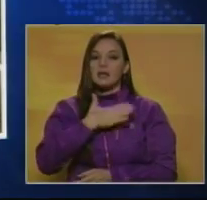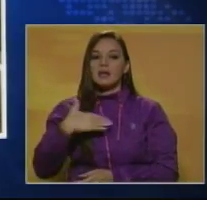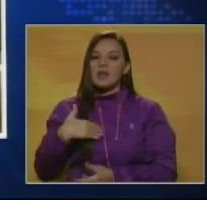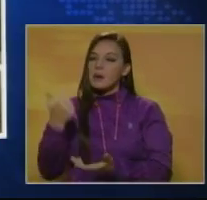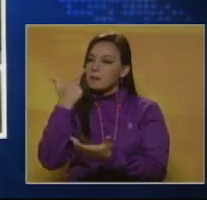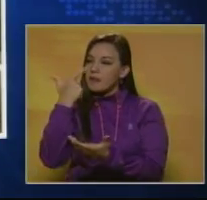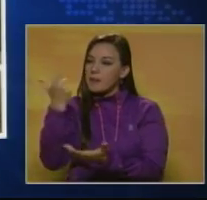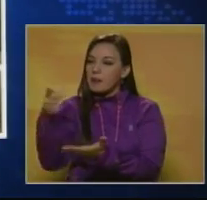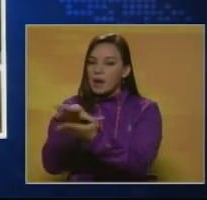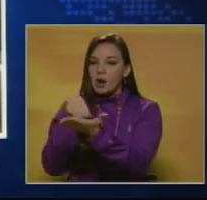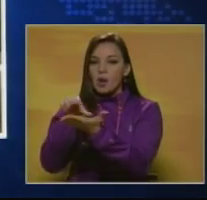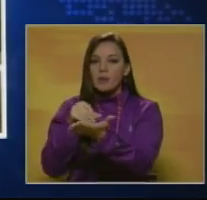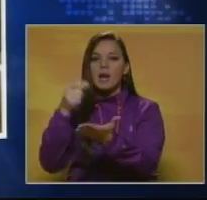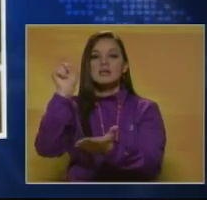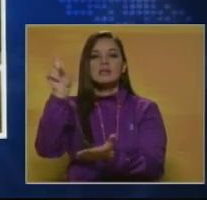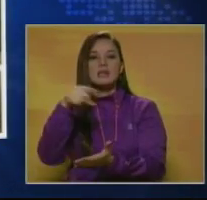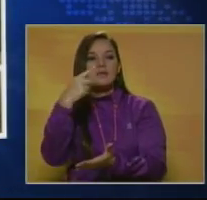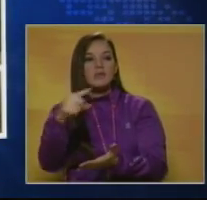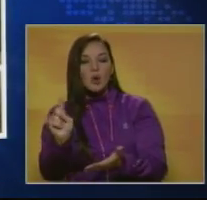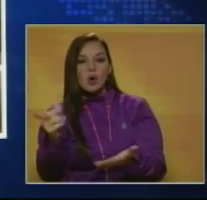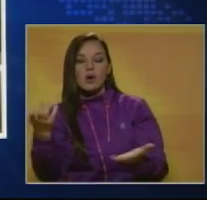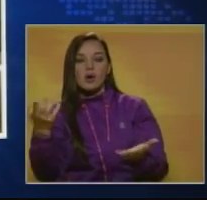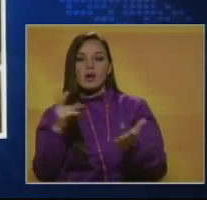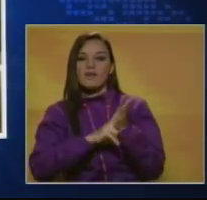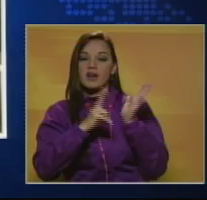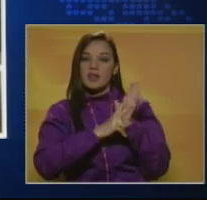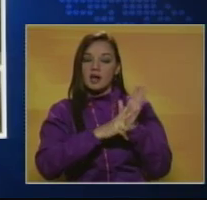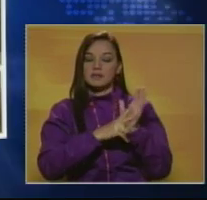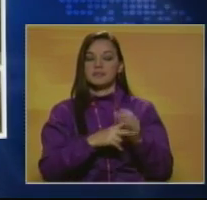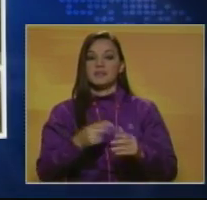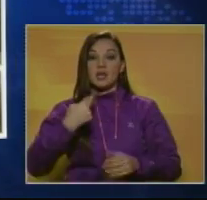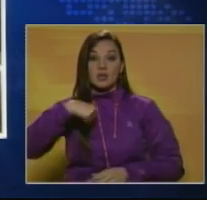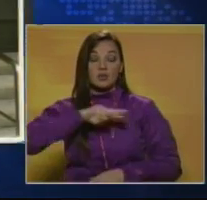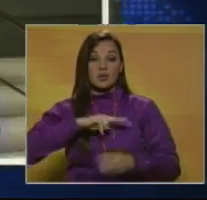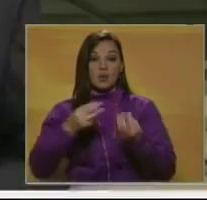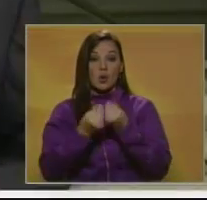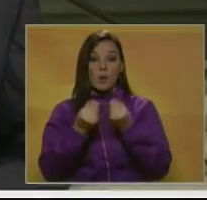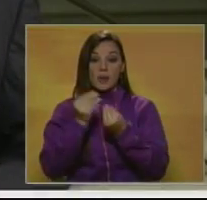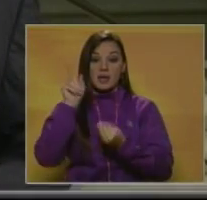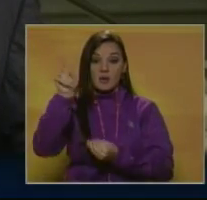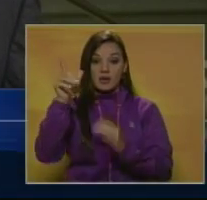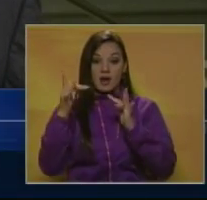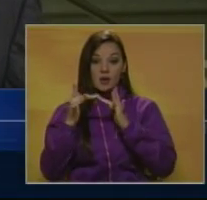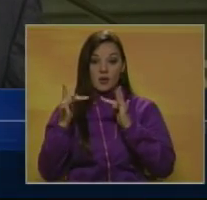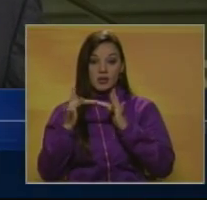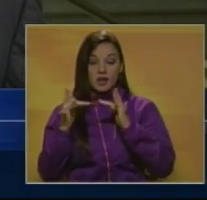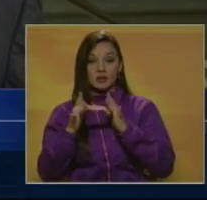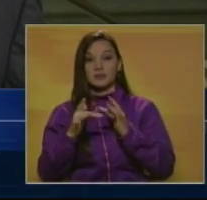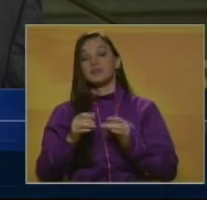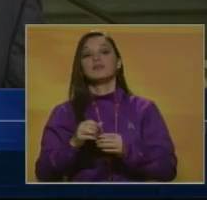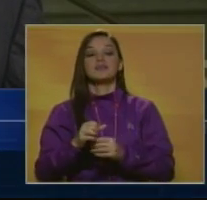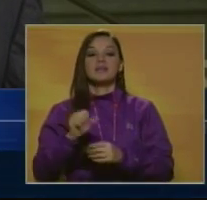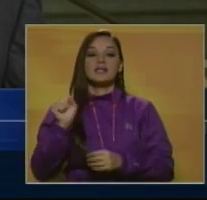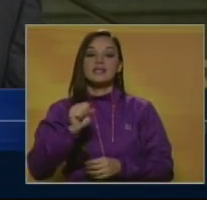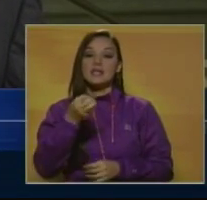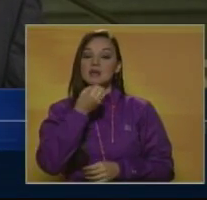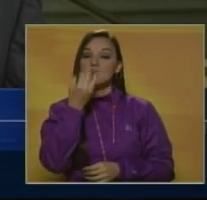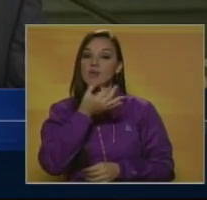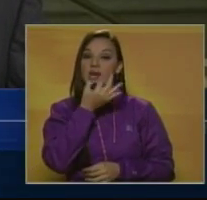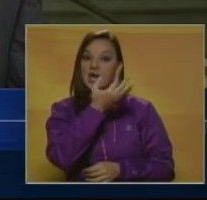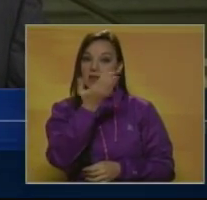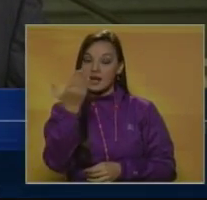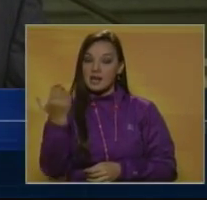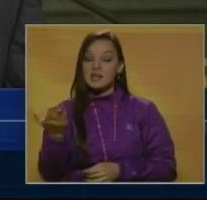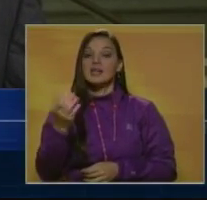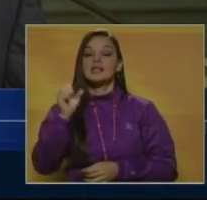Te escuchamos, Manuel. Sí, buenas tardes, Marieta. Efectivamente, el dirigente de la mesa de la Unidad Democrática, José Luis Cartaya,